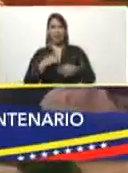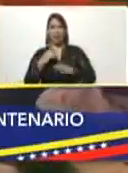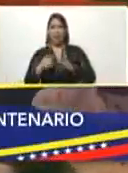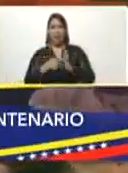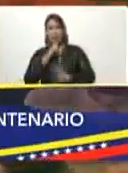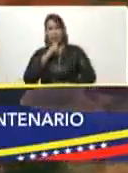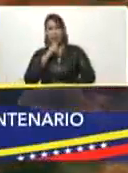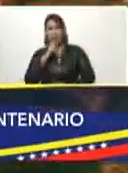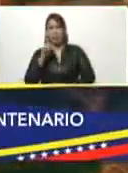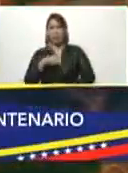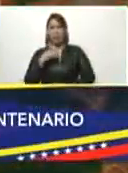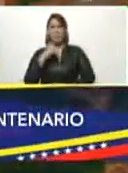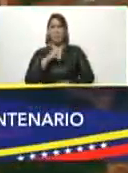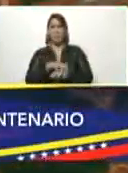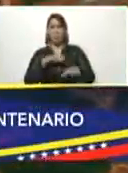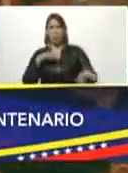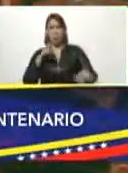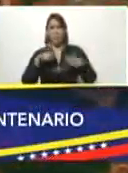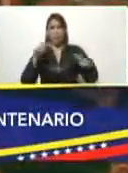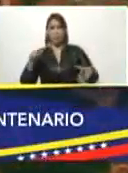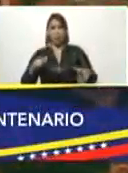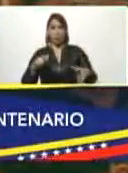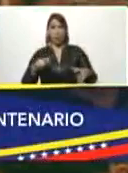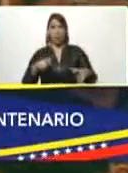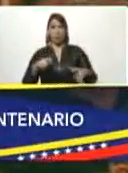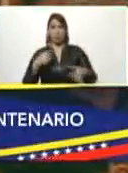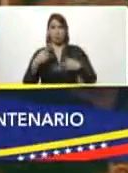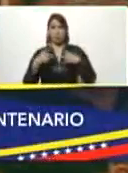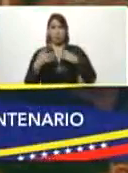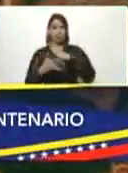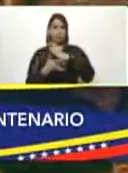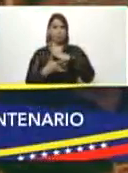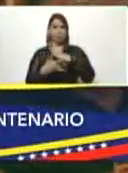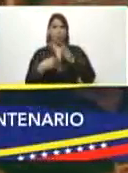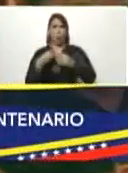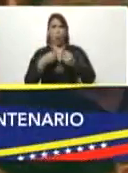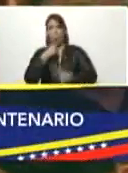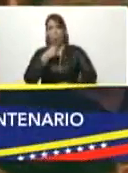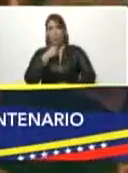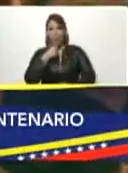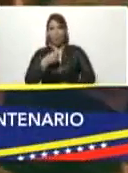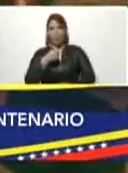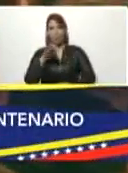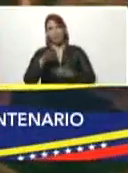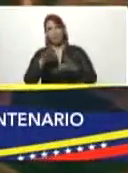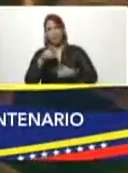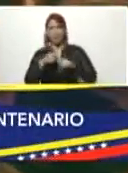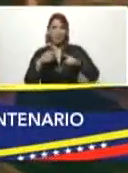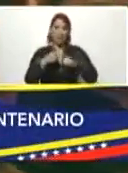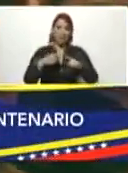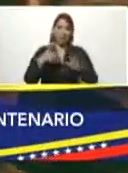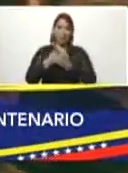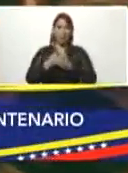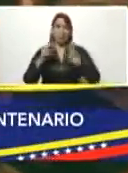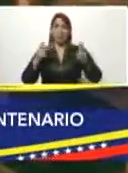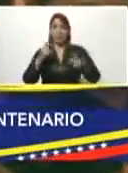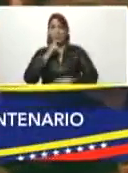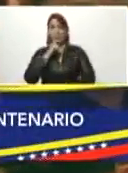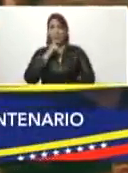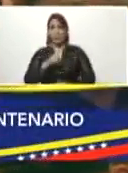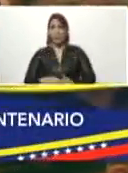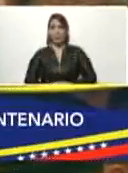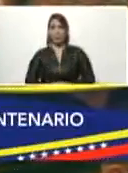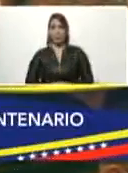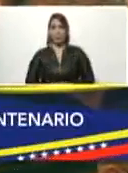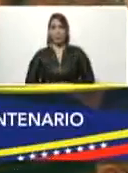través de las llamadas redes sociales se hacen una opinión a medias, a cuartas, a décimas sobre temas complejos.